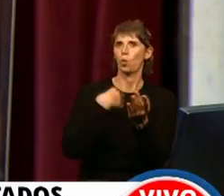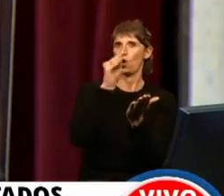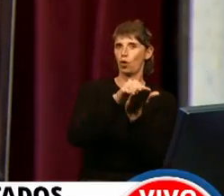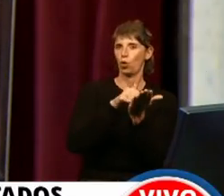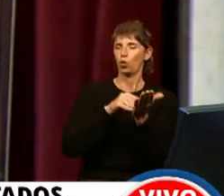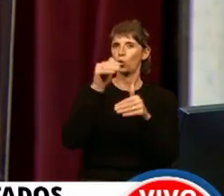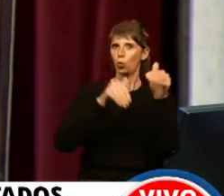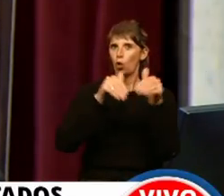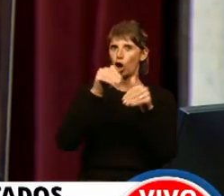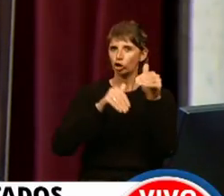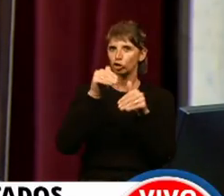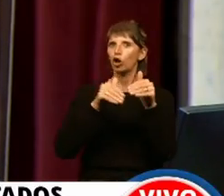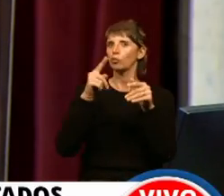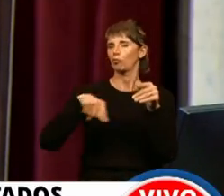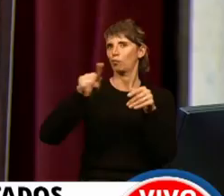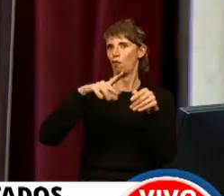no pudieron votar